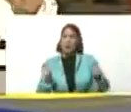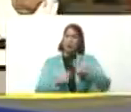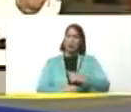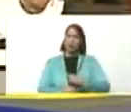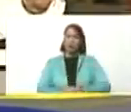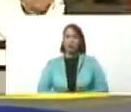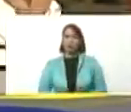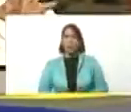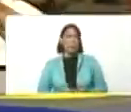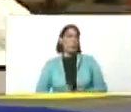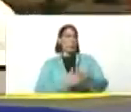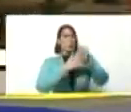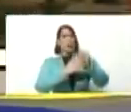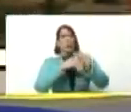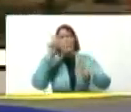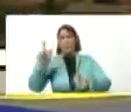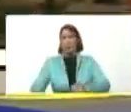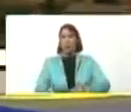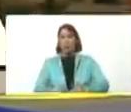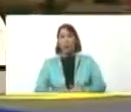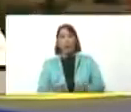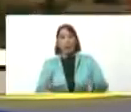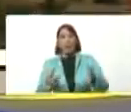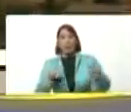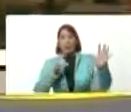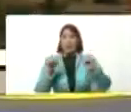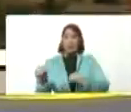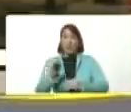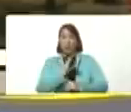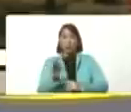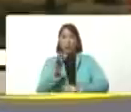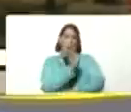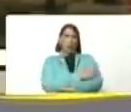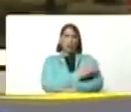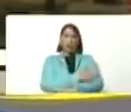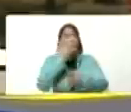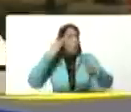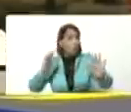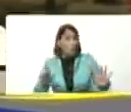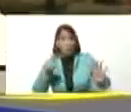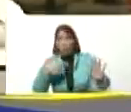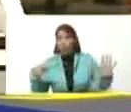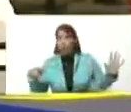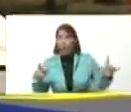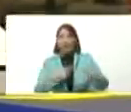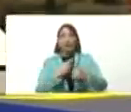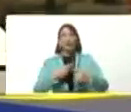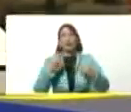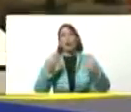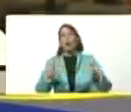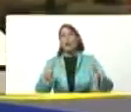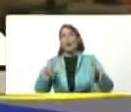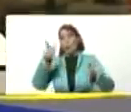a la persona que ganaba la alcaldía de Caracas con el 60%. ¿O no? Ah, pero como la